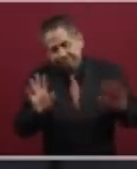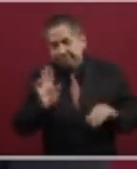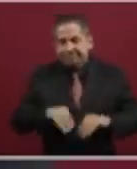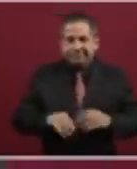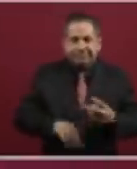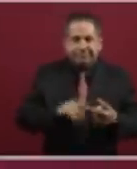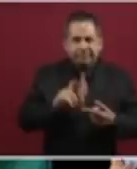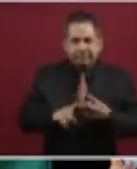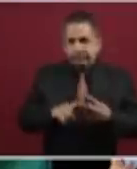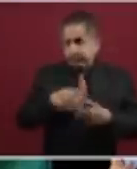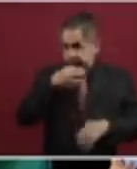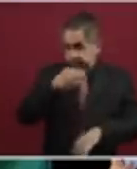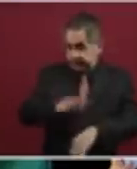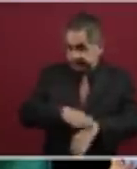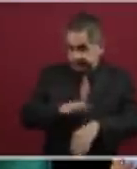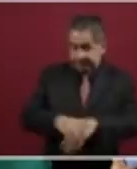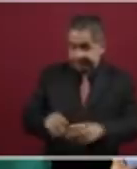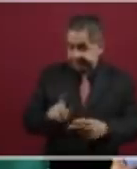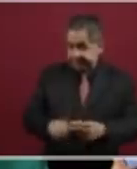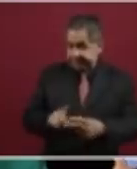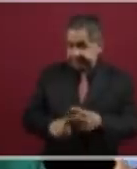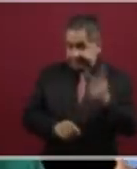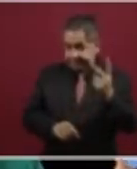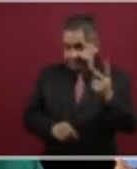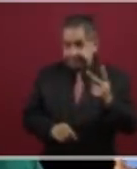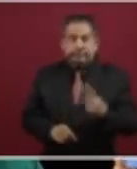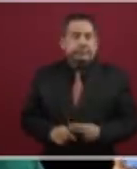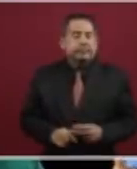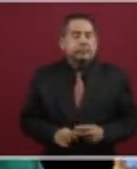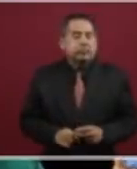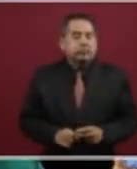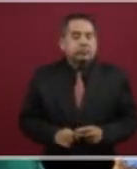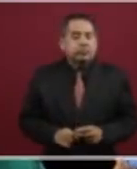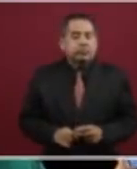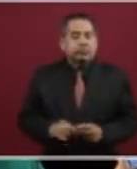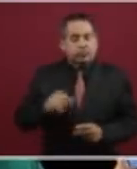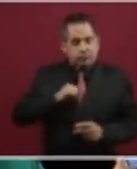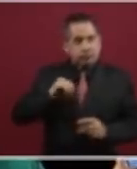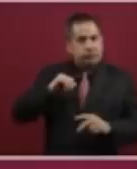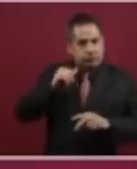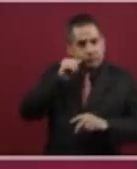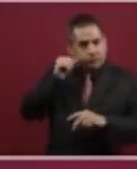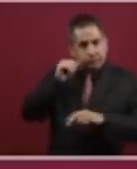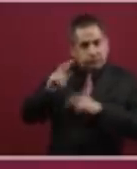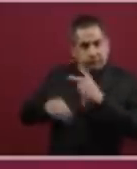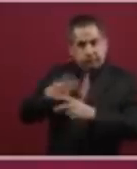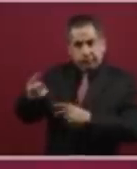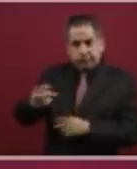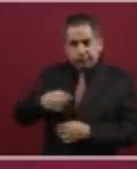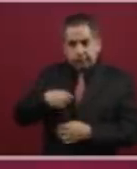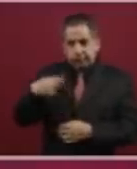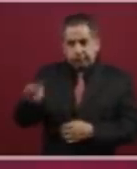Va el segundo dato. Fuimos ayer a